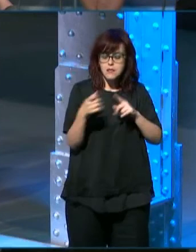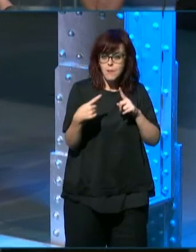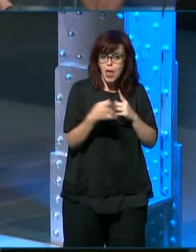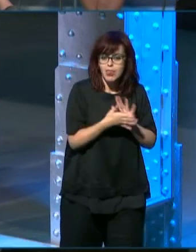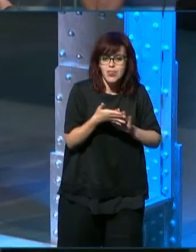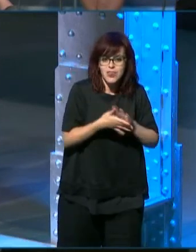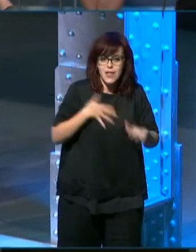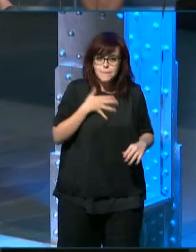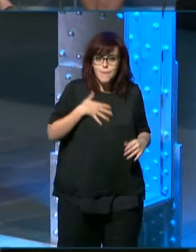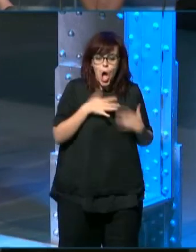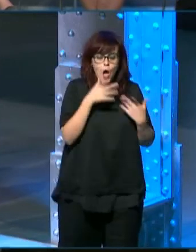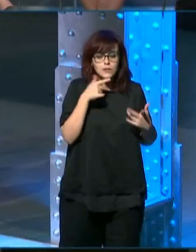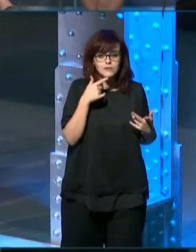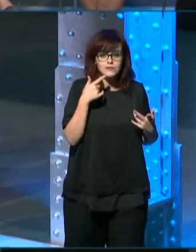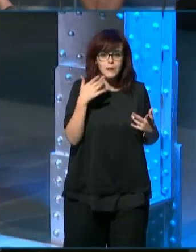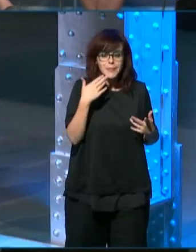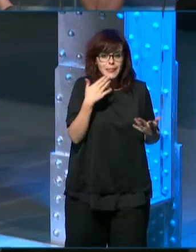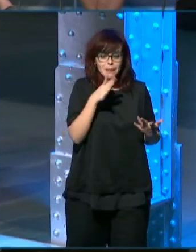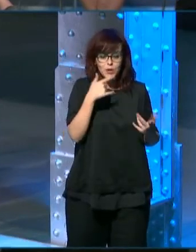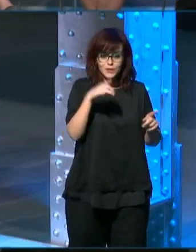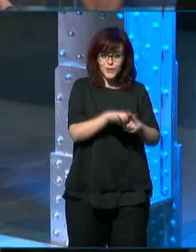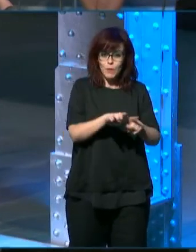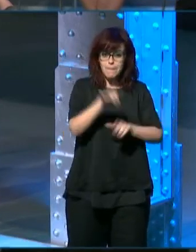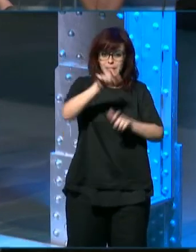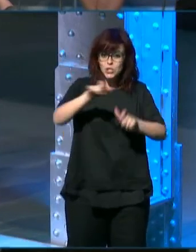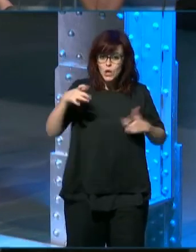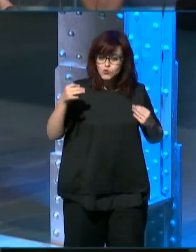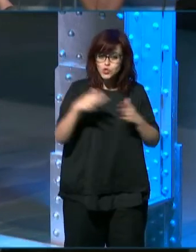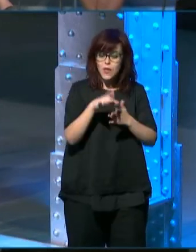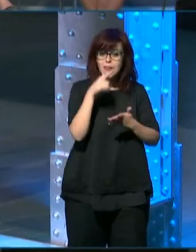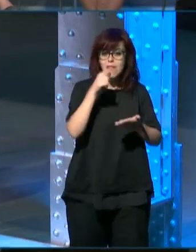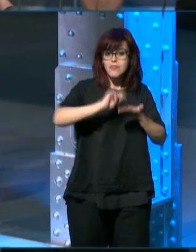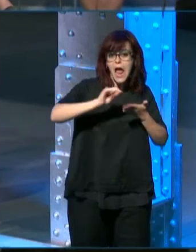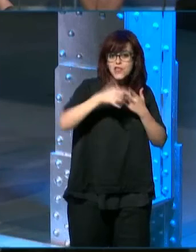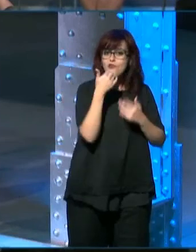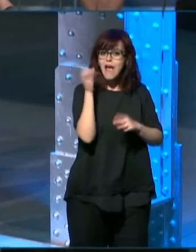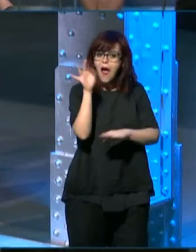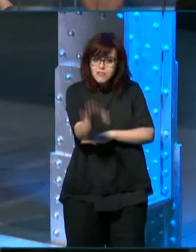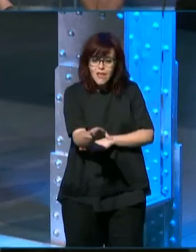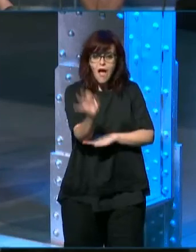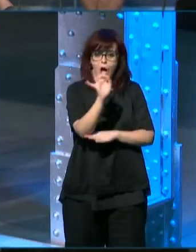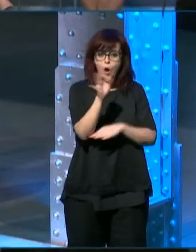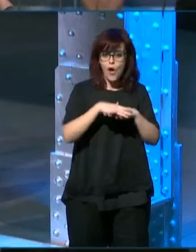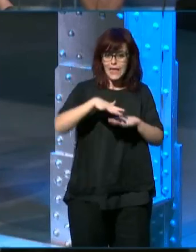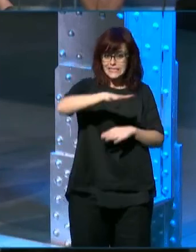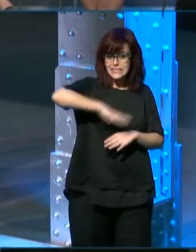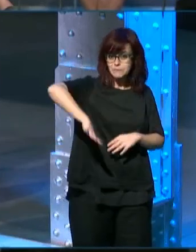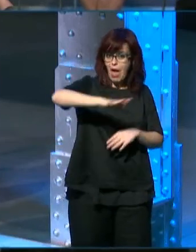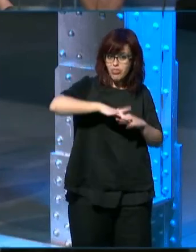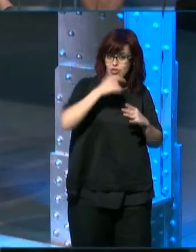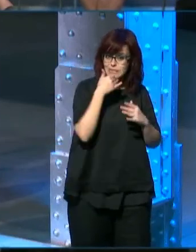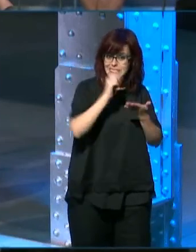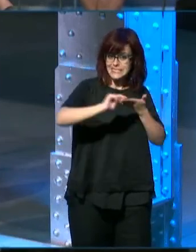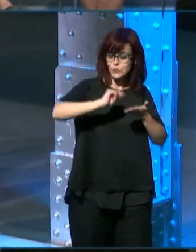que sí, que te hace... Por eso, para muchas personas, el diario, las cartas, el espacio de la escritura